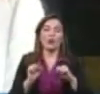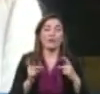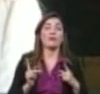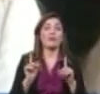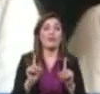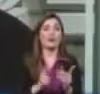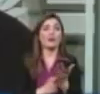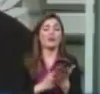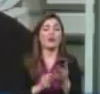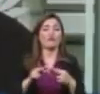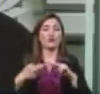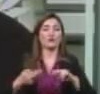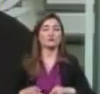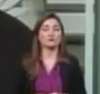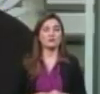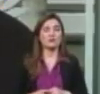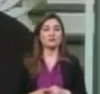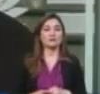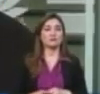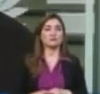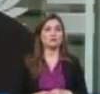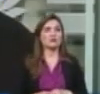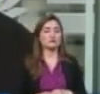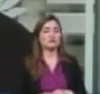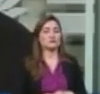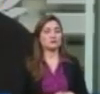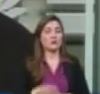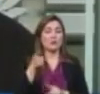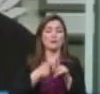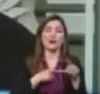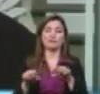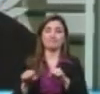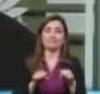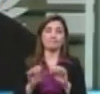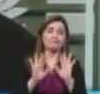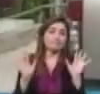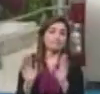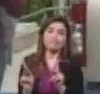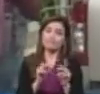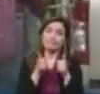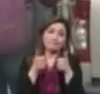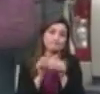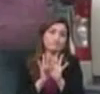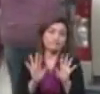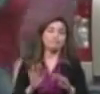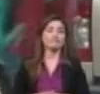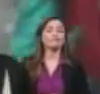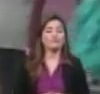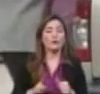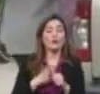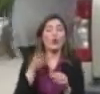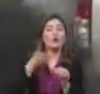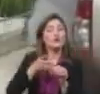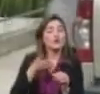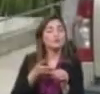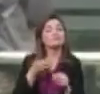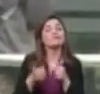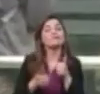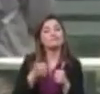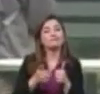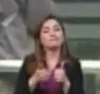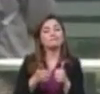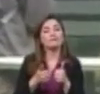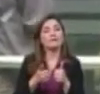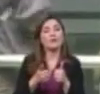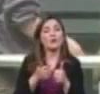debatir esta reforma. Y esperamos, a lo mejor para el mes de mayo, ya tenerlo listo. Uno de los principales objetivos, dicen, será